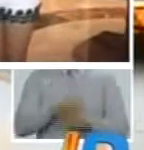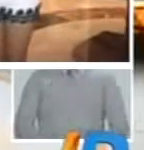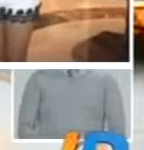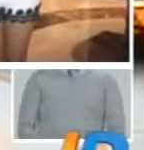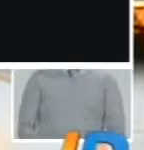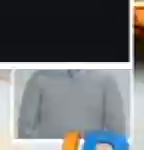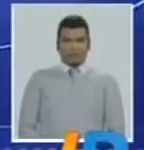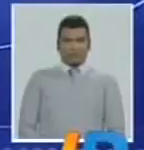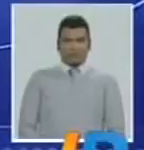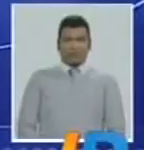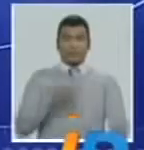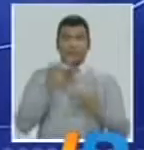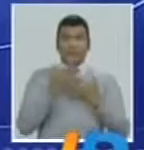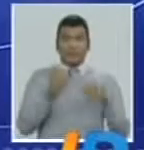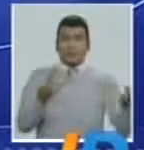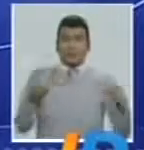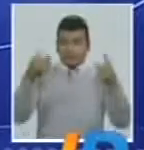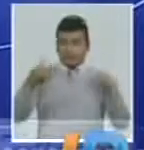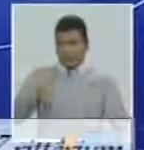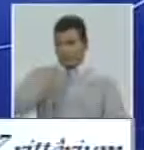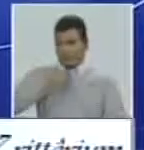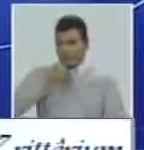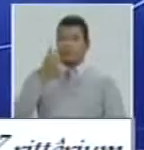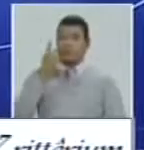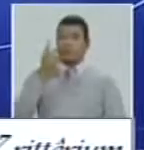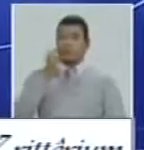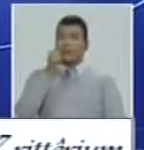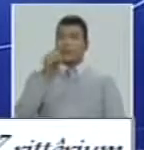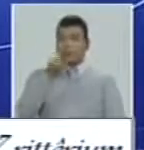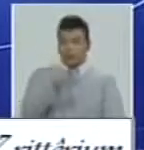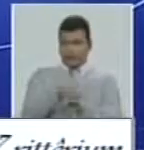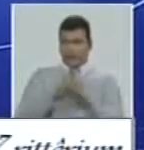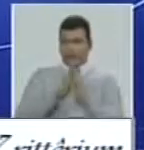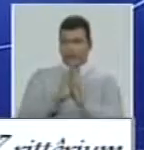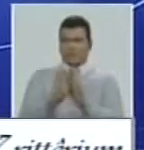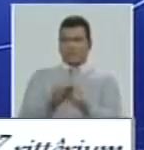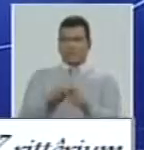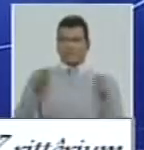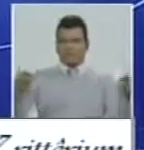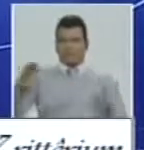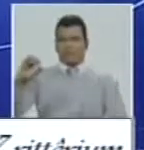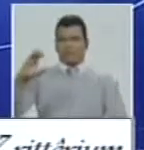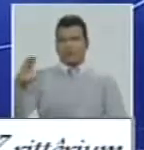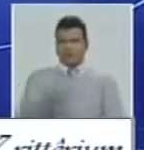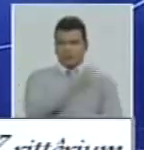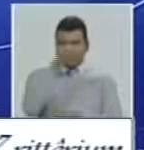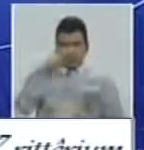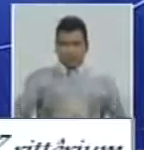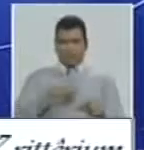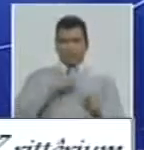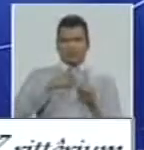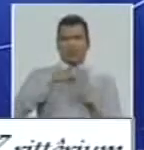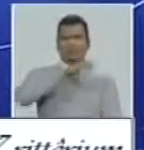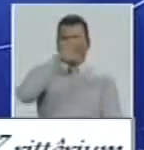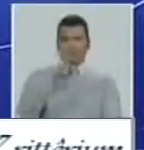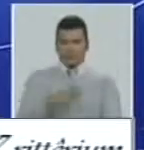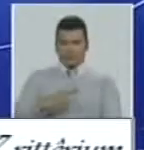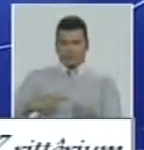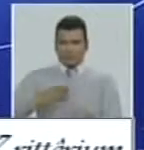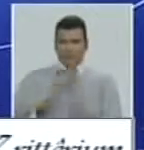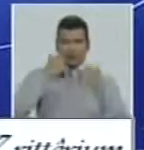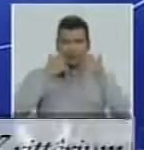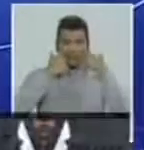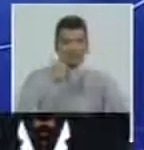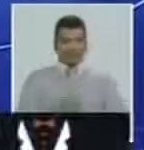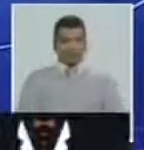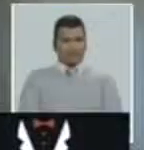una feliz noche. Lorena, gracias. Y hasta aquí las noticias. Nos encontramos mañana a la 1 de la tarde con toda la información del occidente colombiano aquí en Más Pacífico, donde la